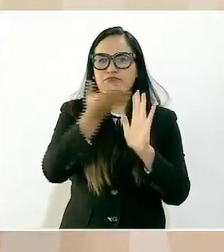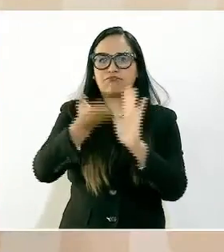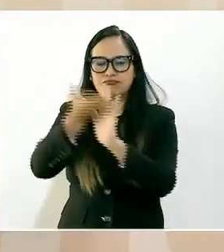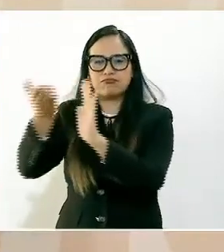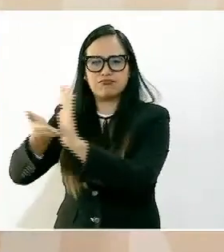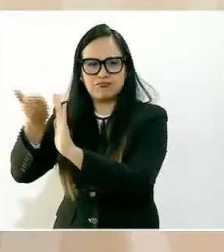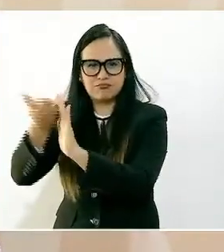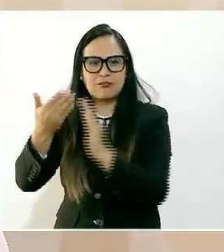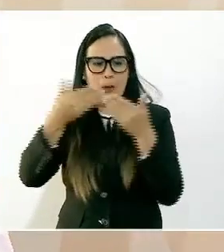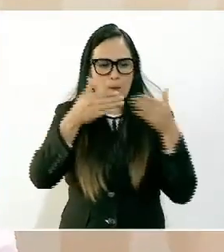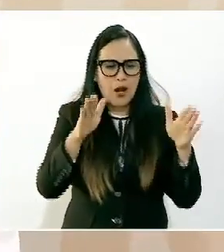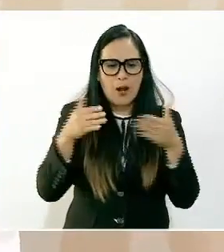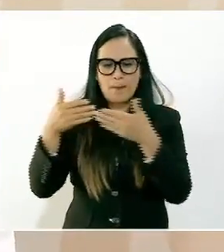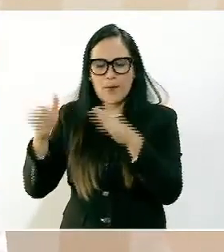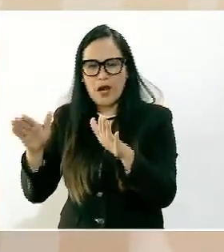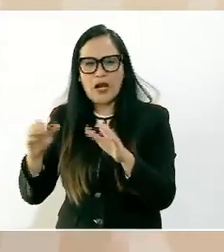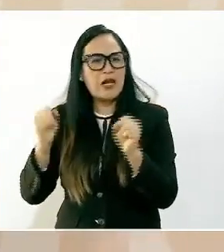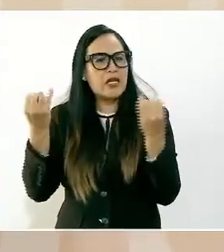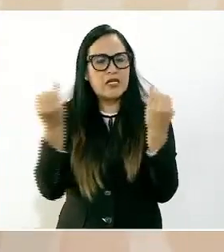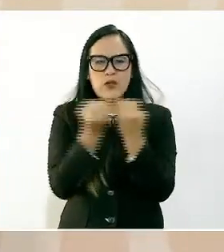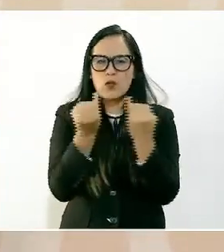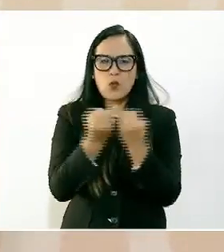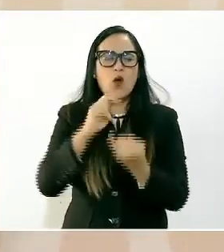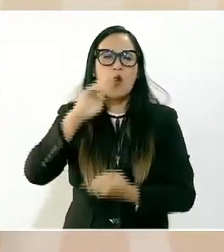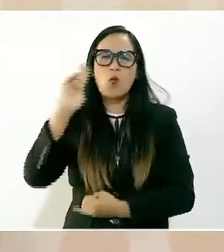y las universidades